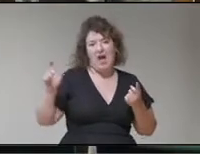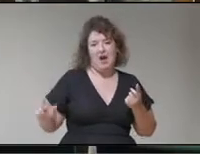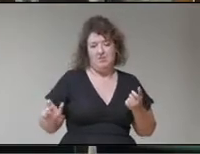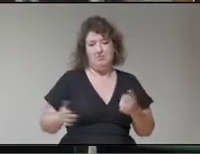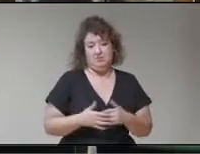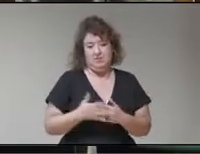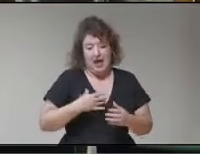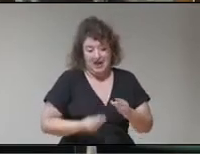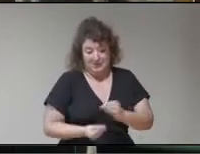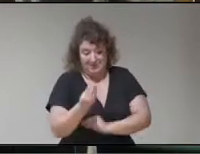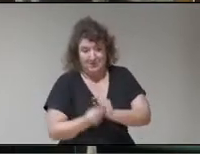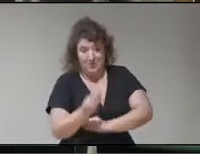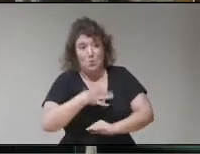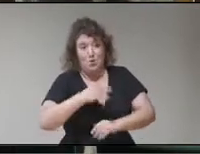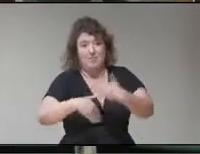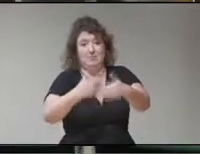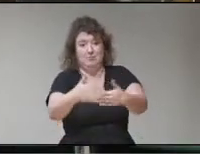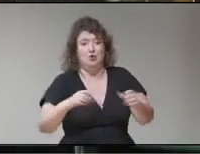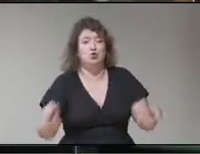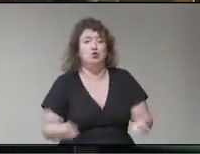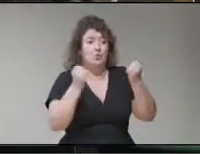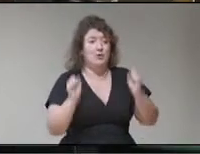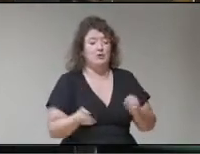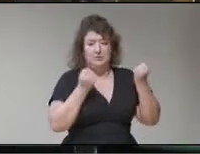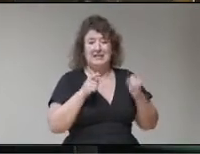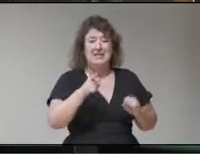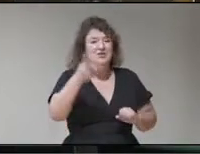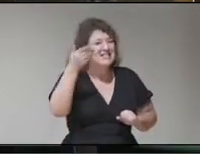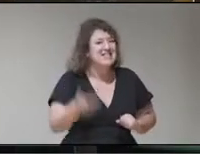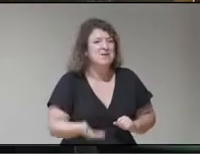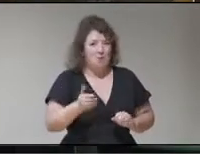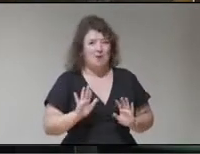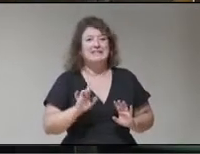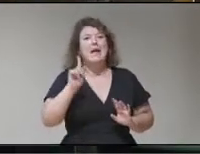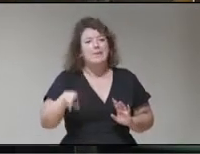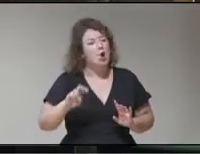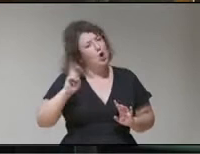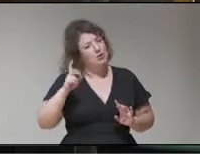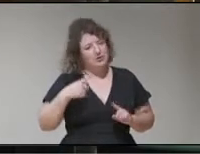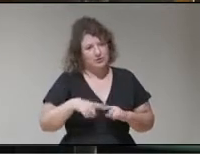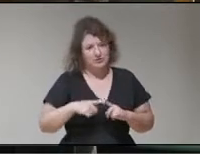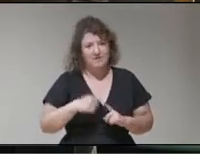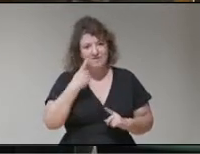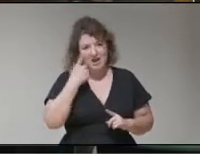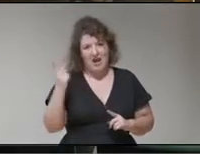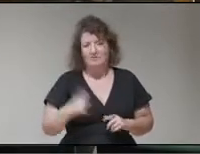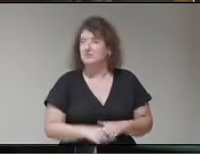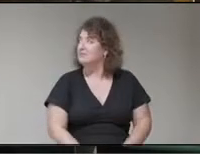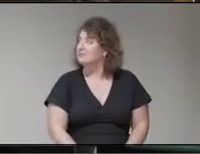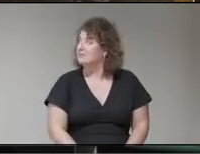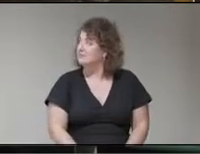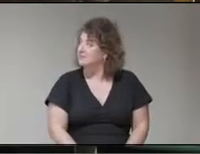prole. ¿Veis? Pero no solamente eso es importante. Fijaos,